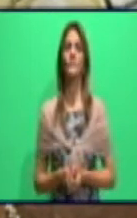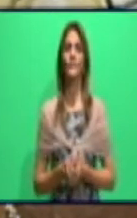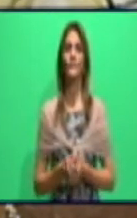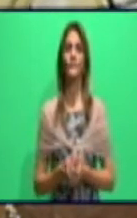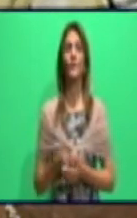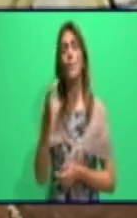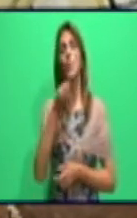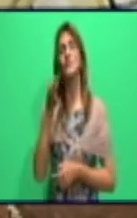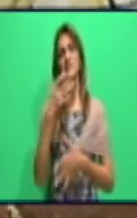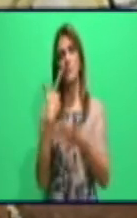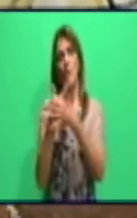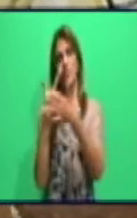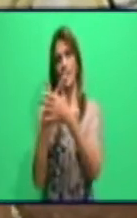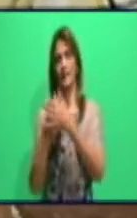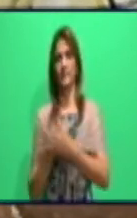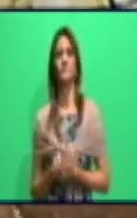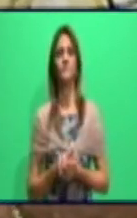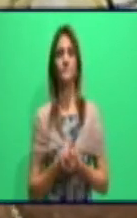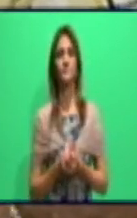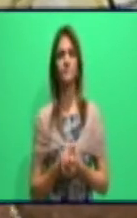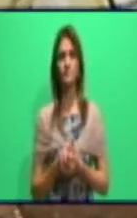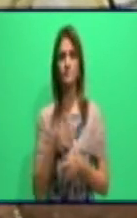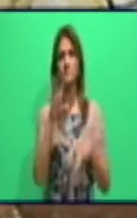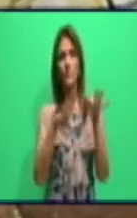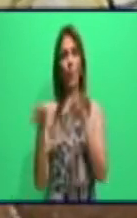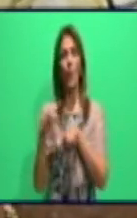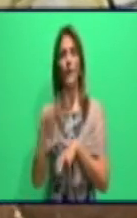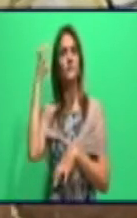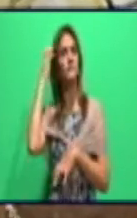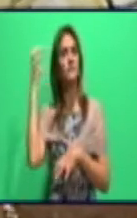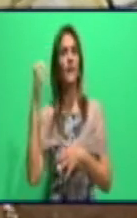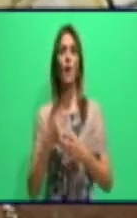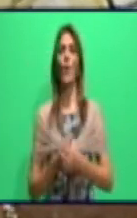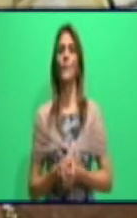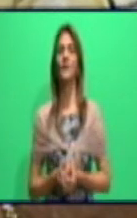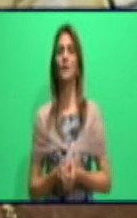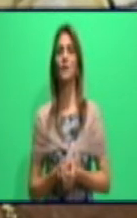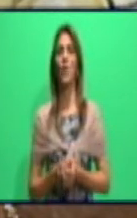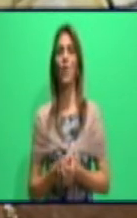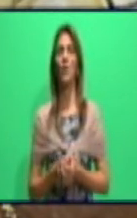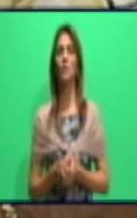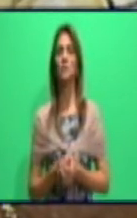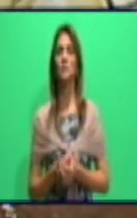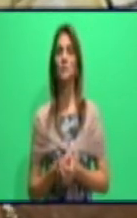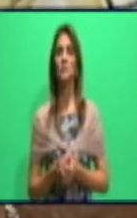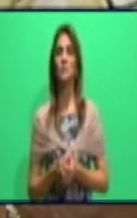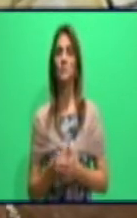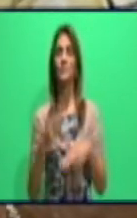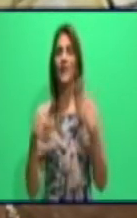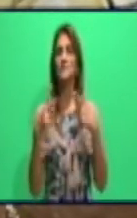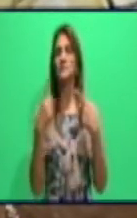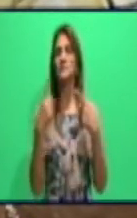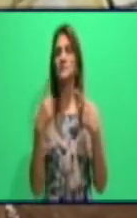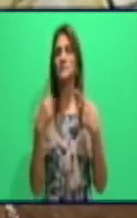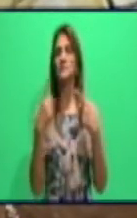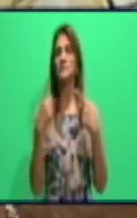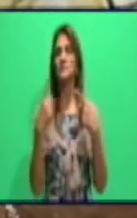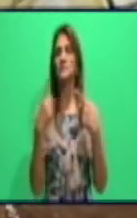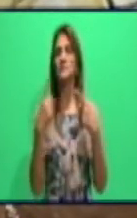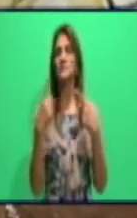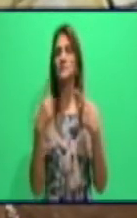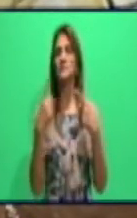bueno en el sector no estatal varias violaciones manicura manicure y de forma ilegal cobro de más en la venta de remolacha y